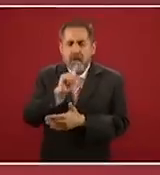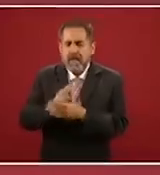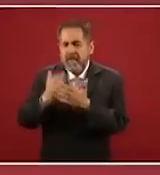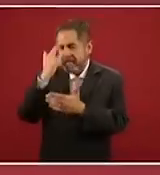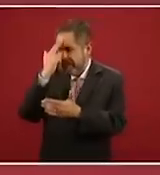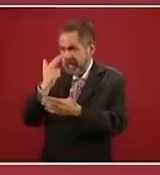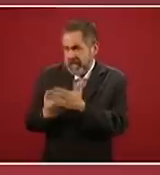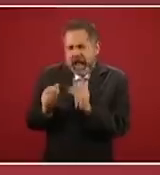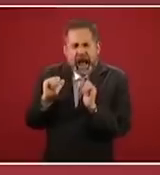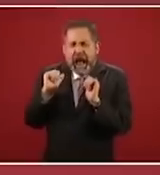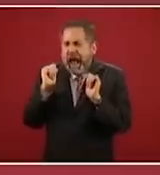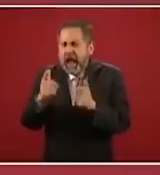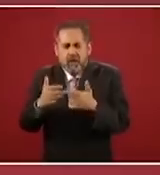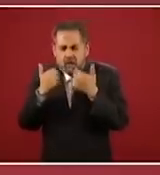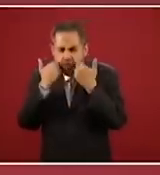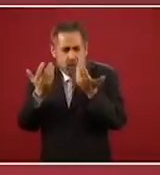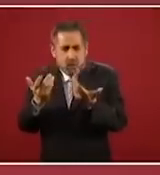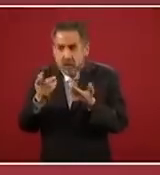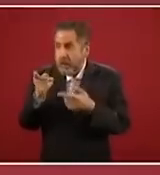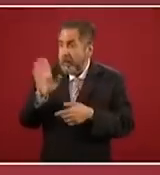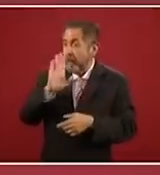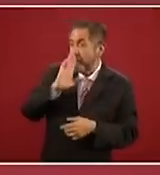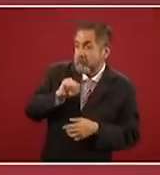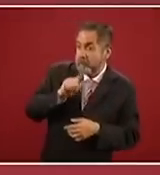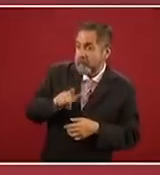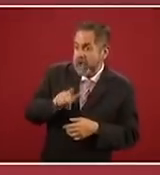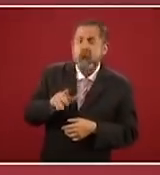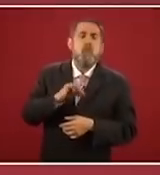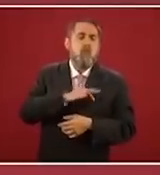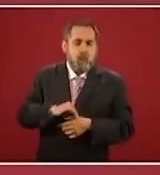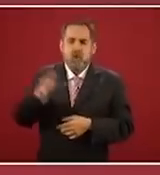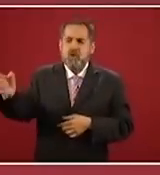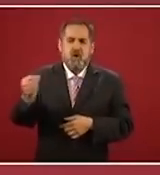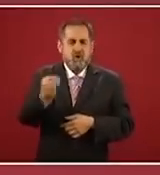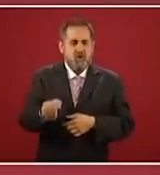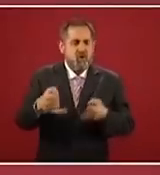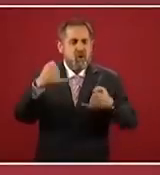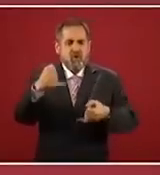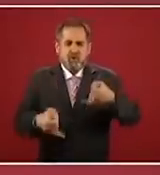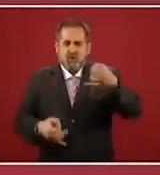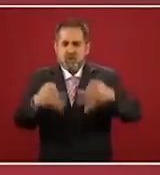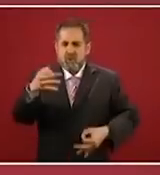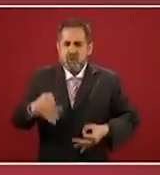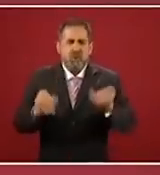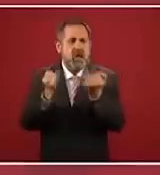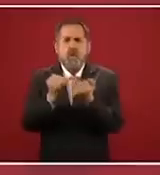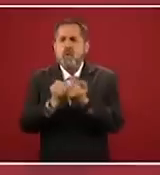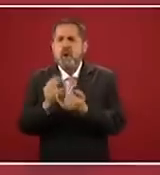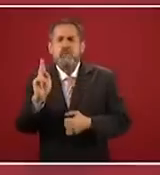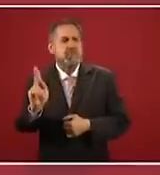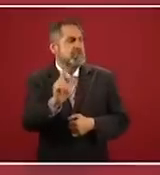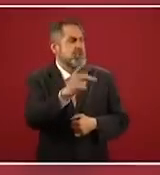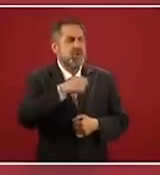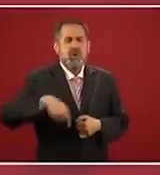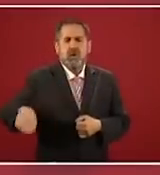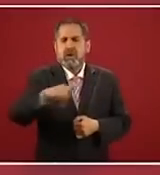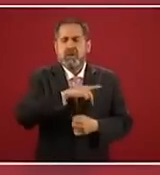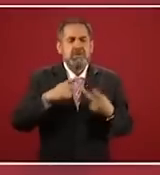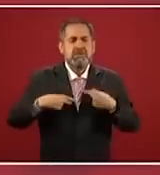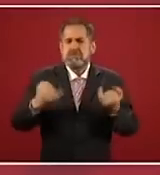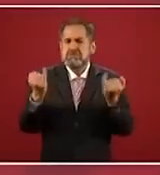juzgar por cualquier delito, como a cualquier otro ciudadano.